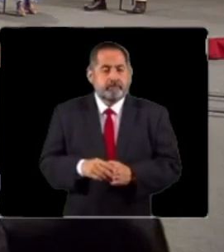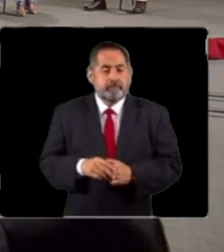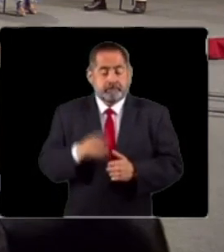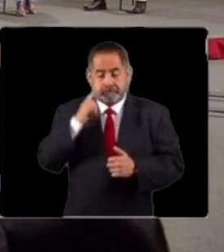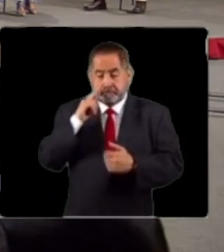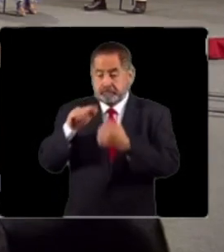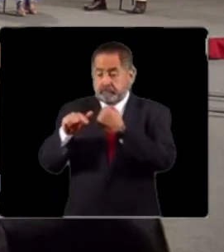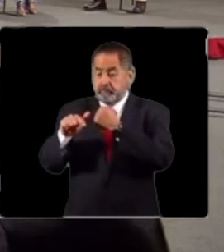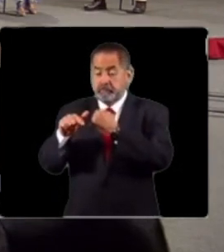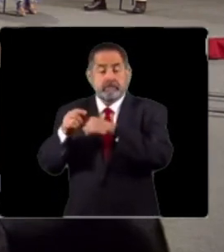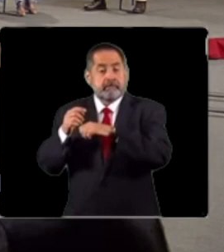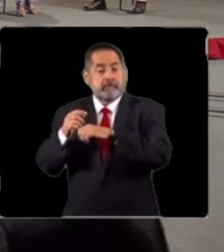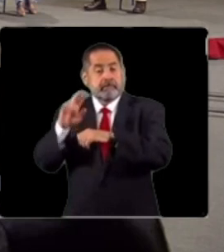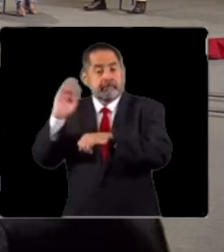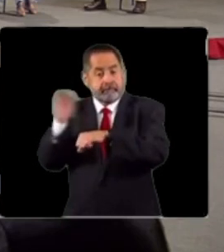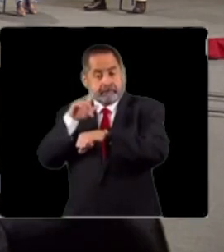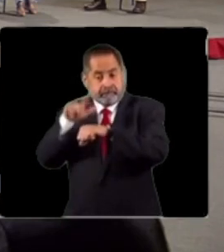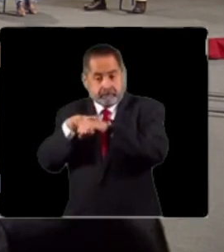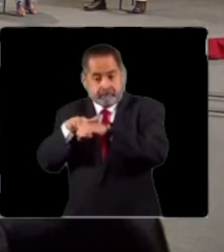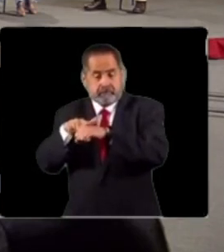358.